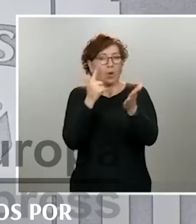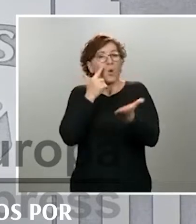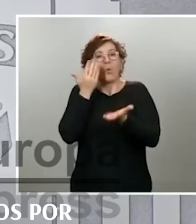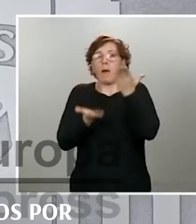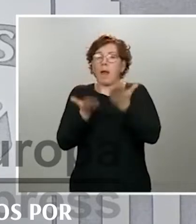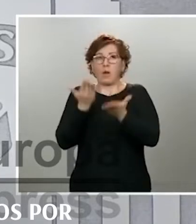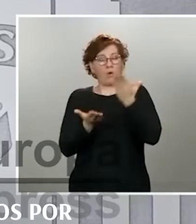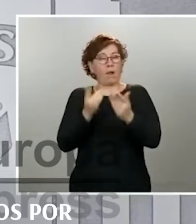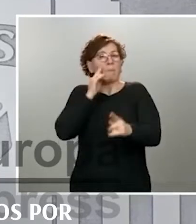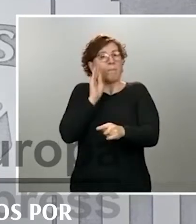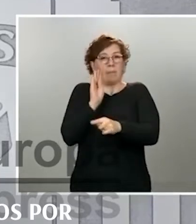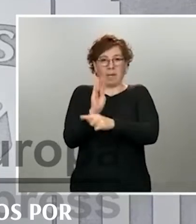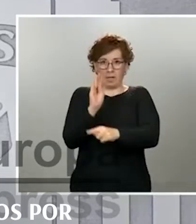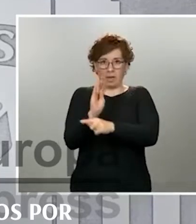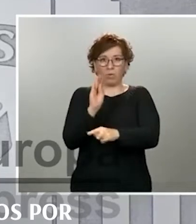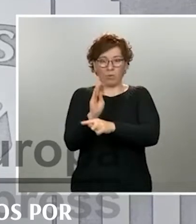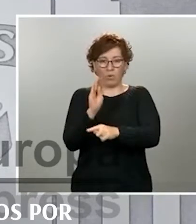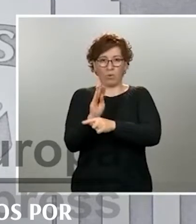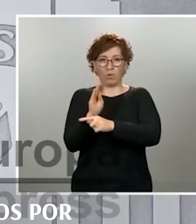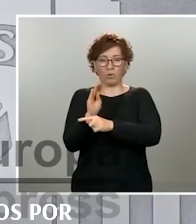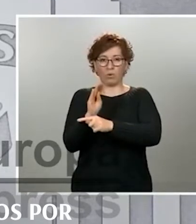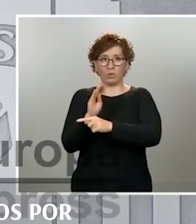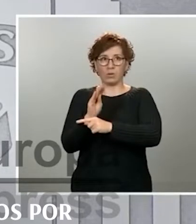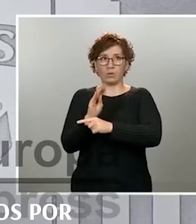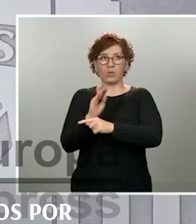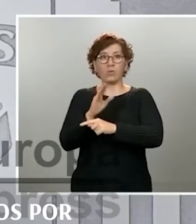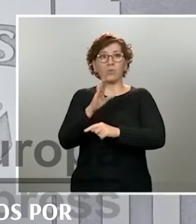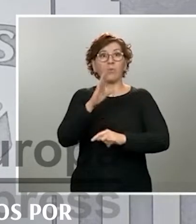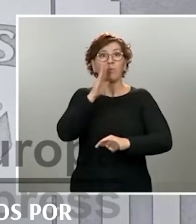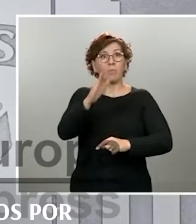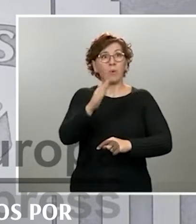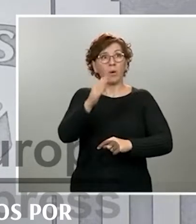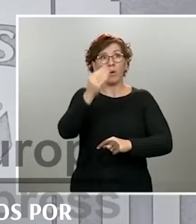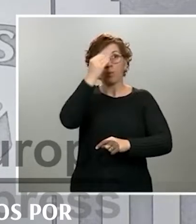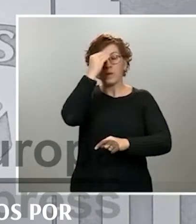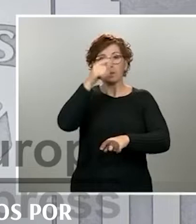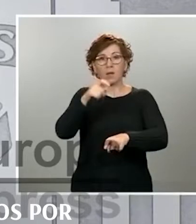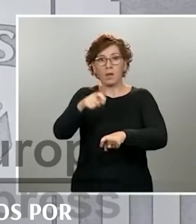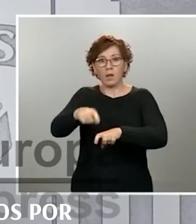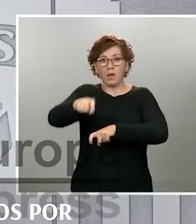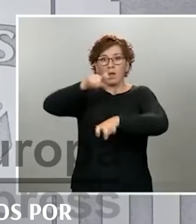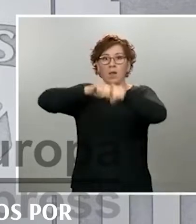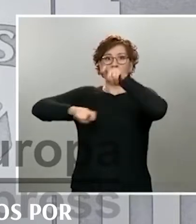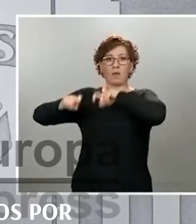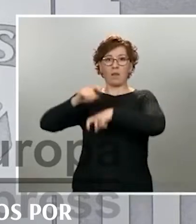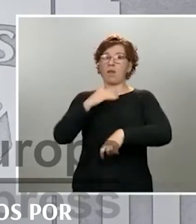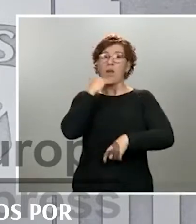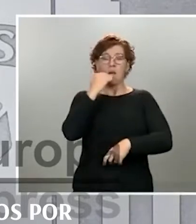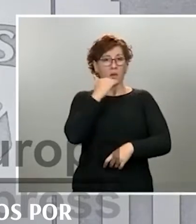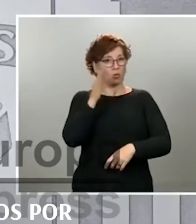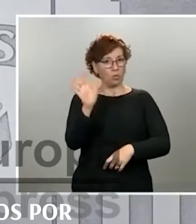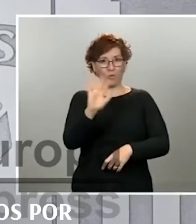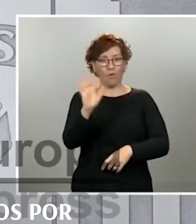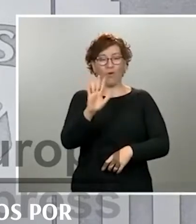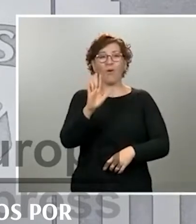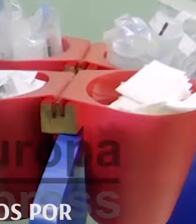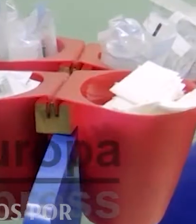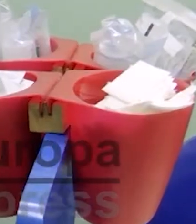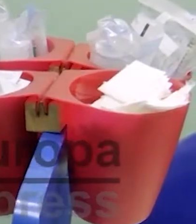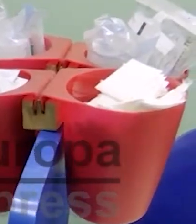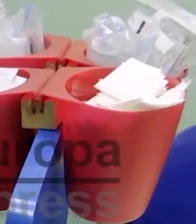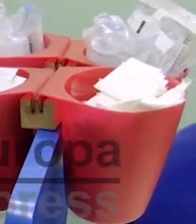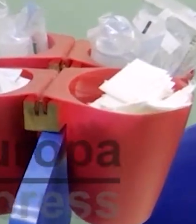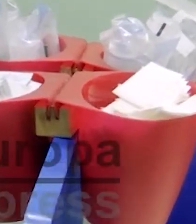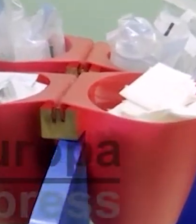vaya a haber pasos atrás en este momento, sino porque puede llevarnos a una euforia que genere problemas más adelante.